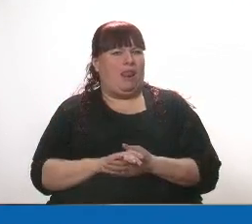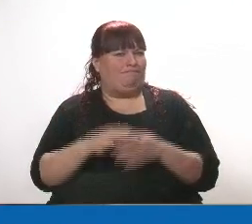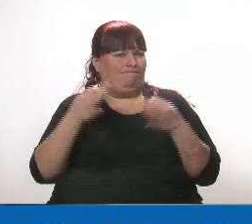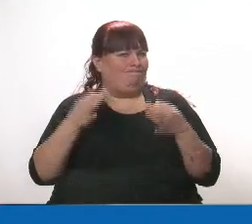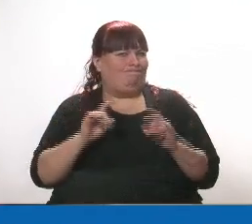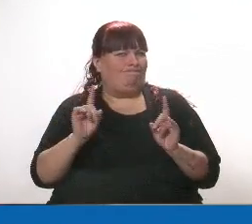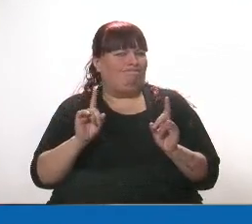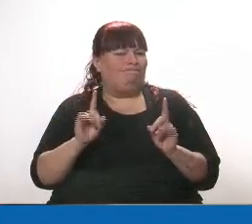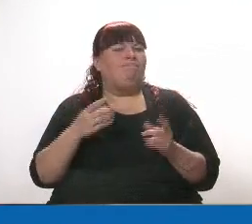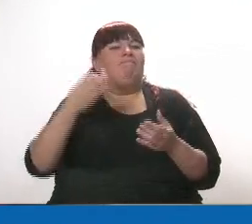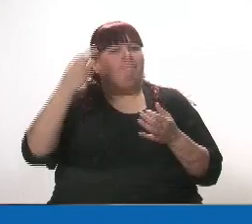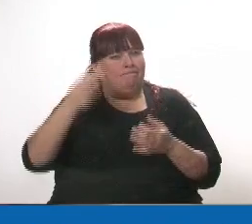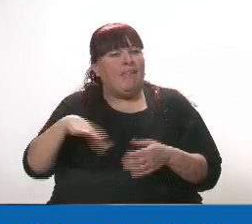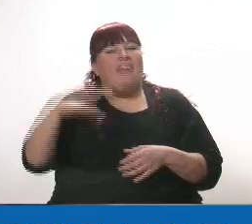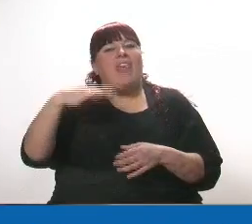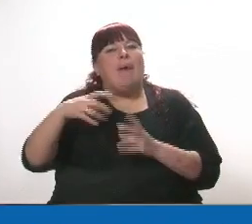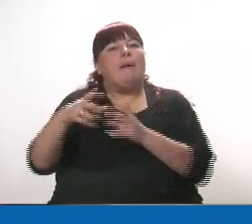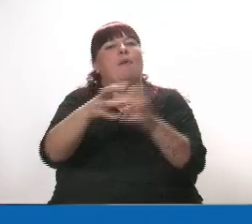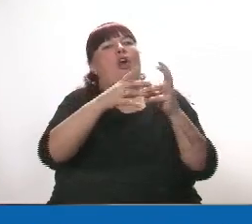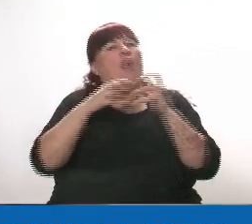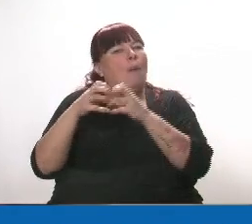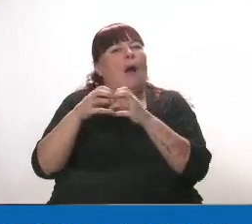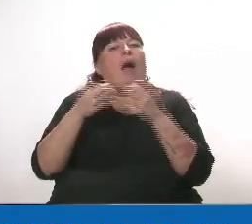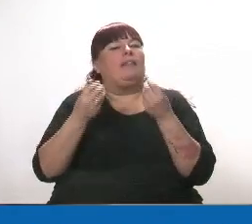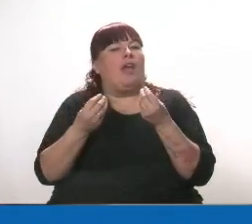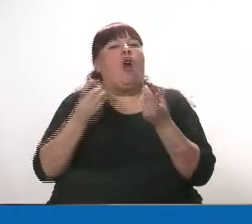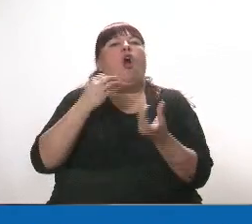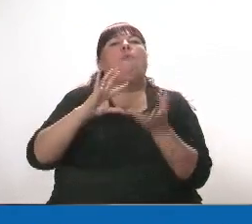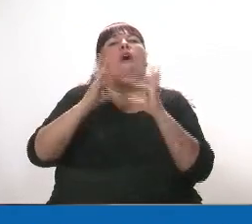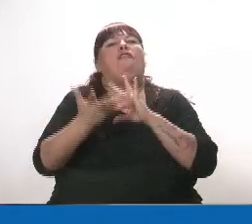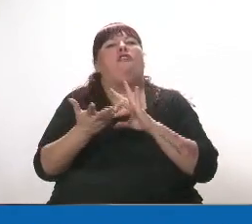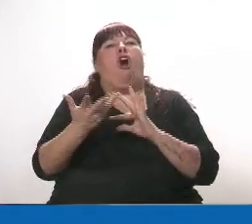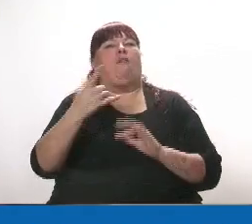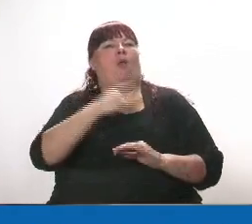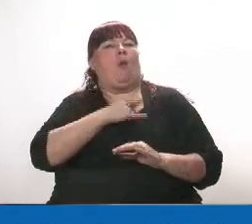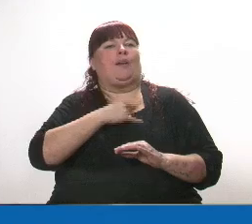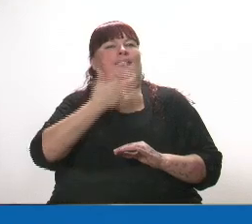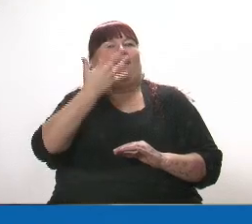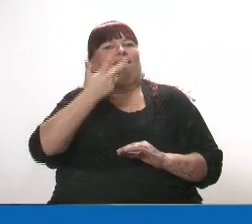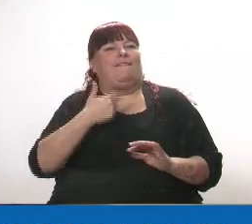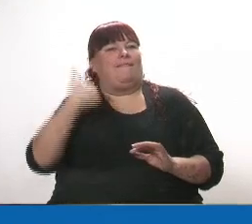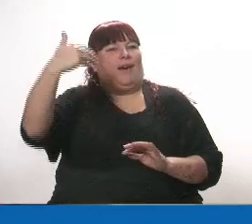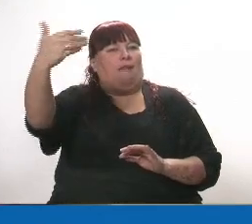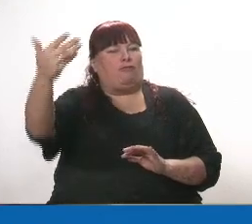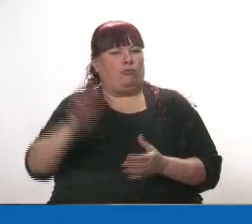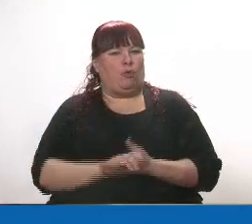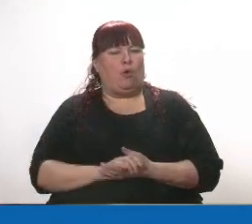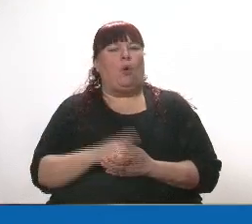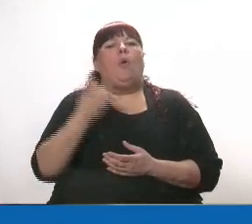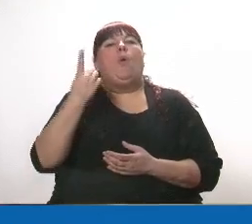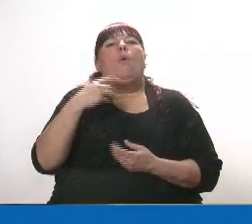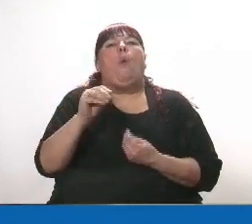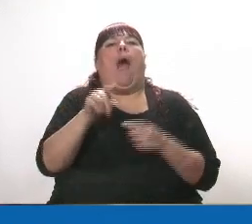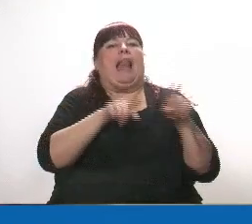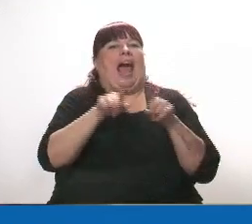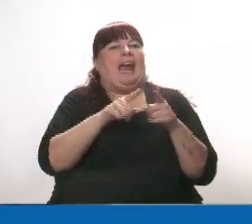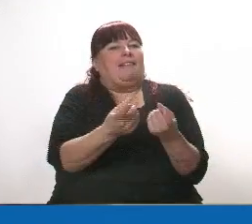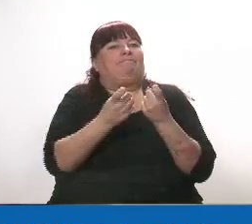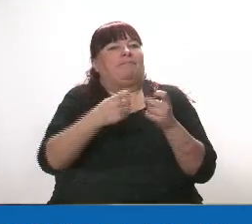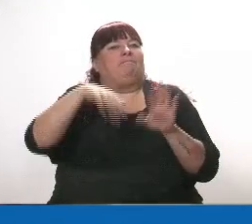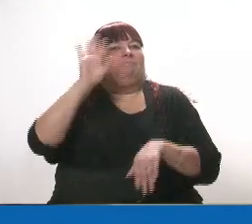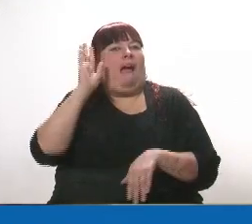definitiva deberíamos estar debatiendo Qué modelo de universidad queremos Cuáles son las carreras que